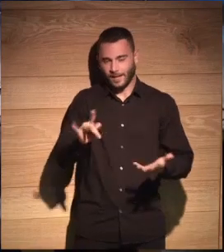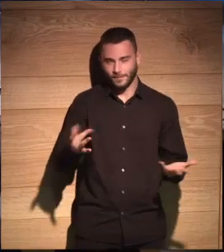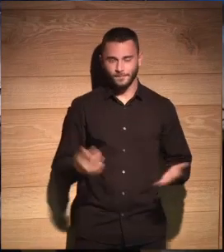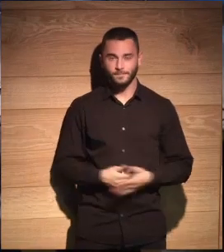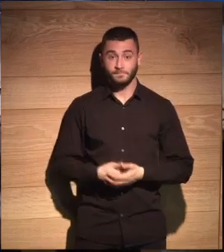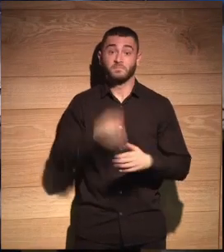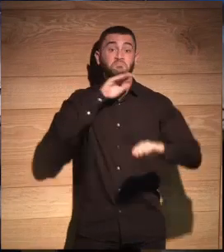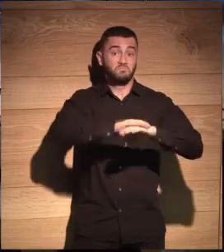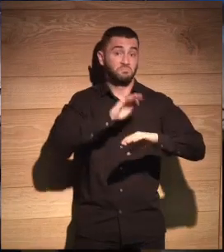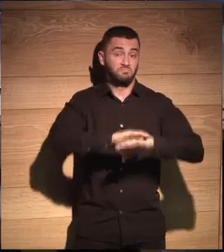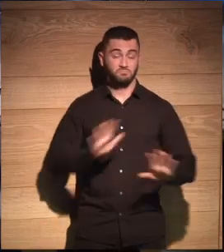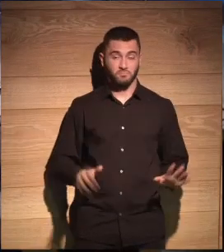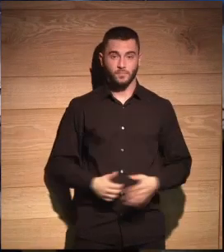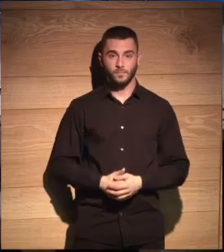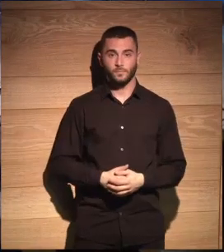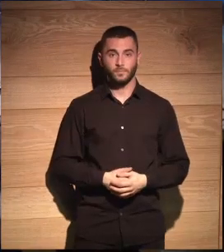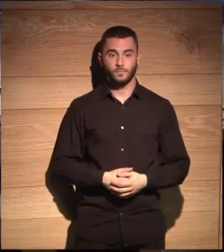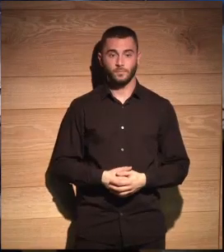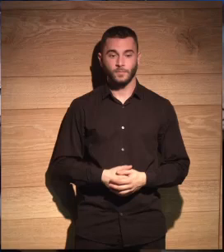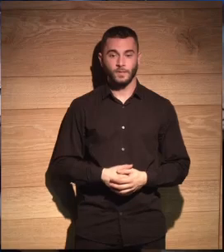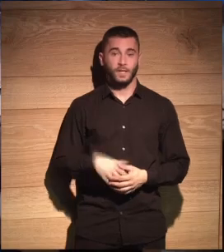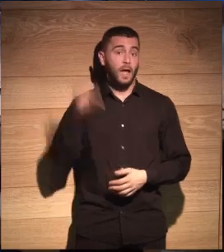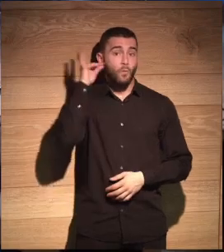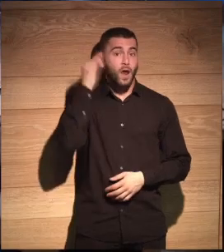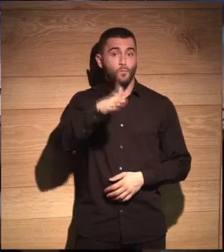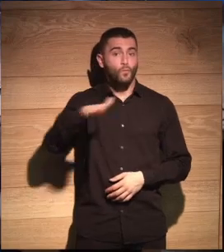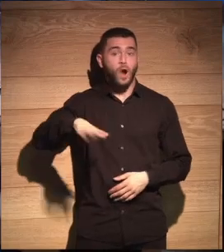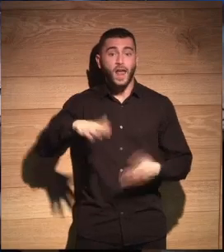y se cumple también. Sí. Y se le mueren todas las mujeres. Sí.